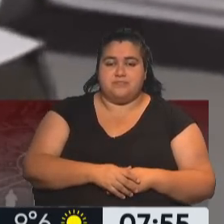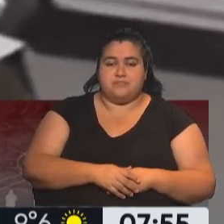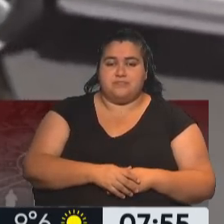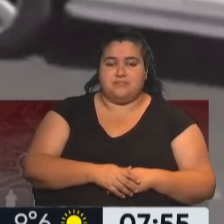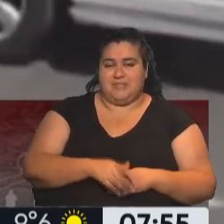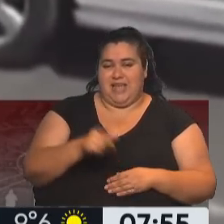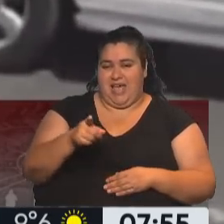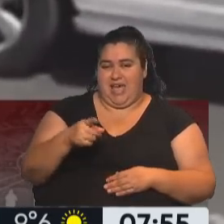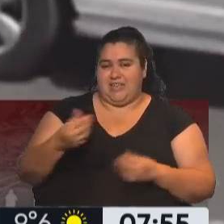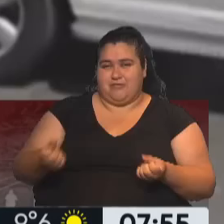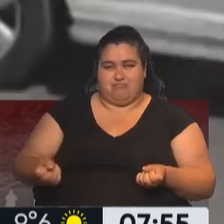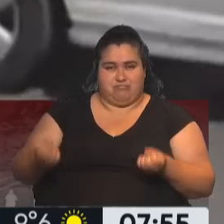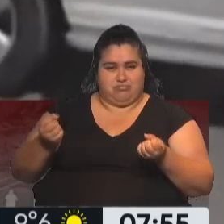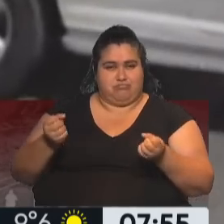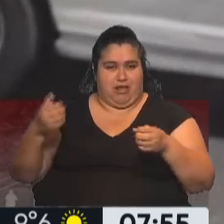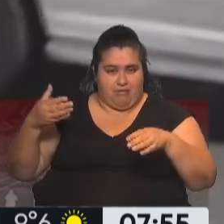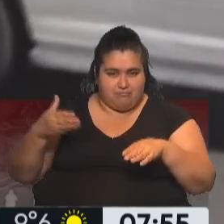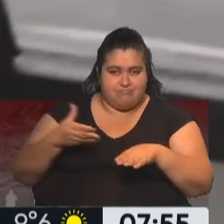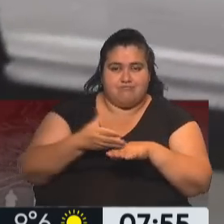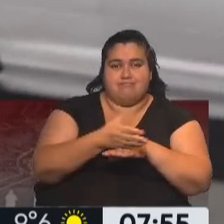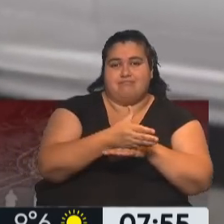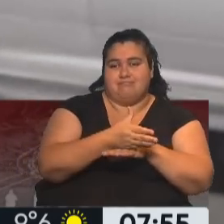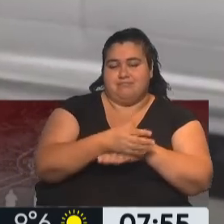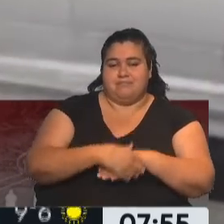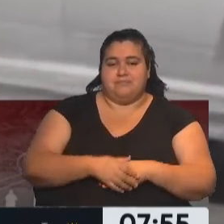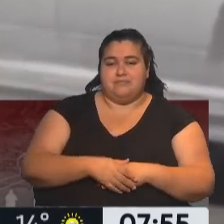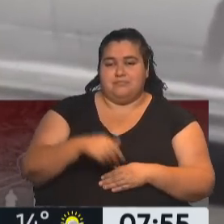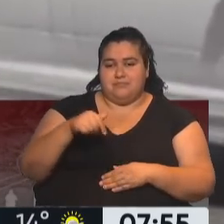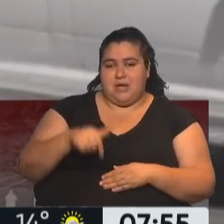la basílica, ¿no? San Obviamente. Pedro es para poder transportar. Exactamente. Ahí se coloca